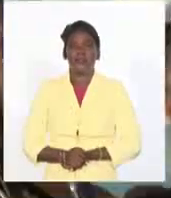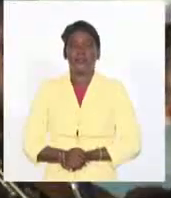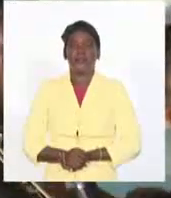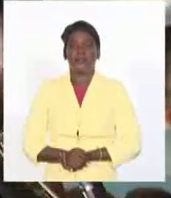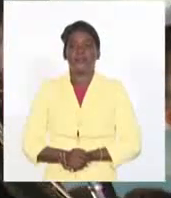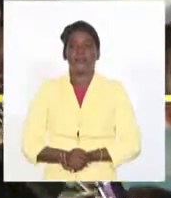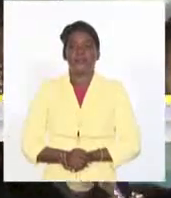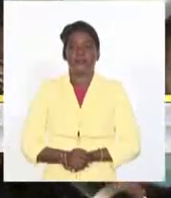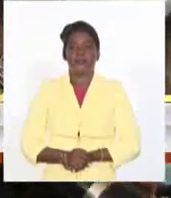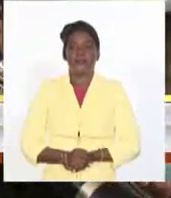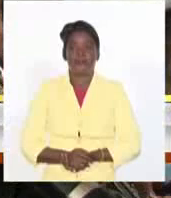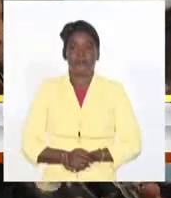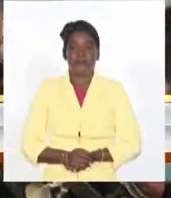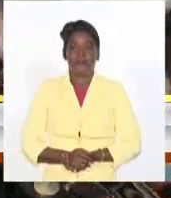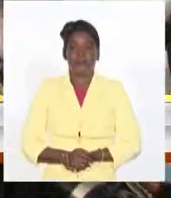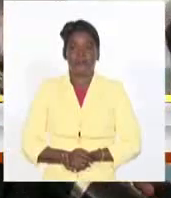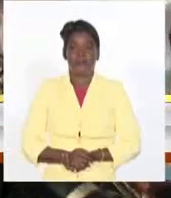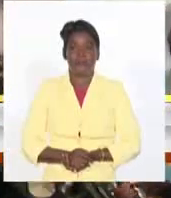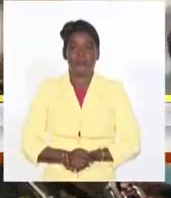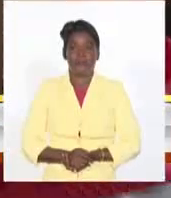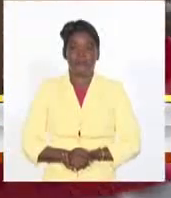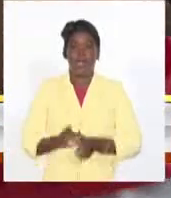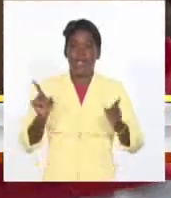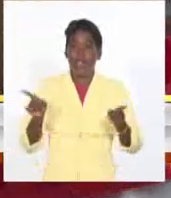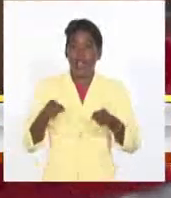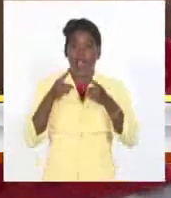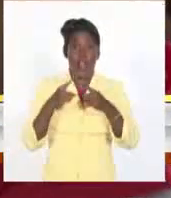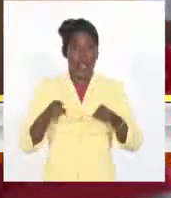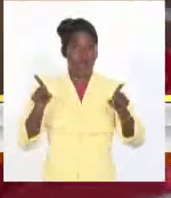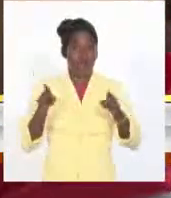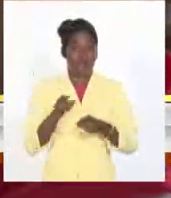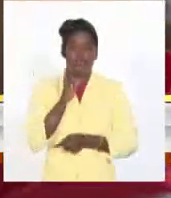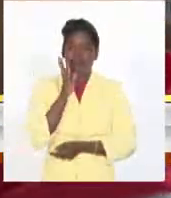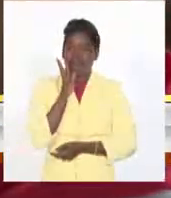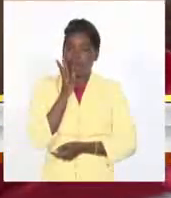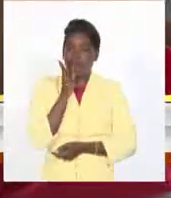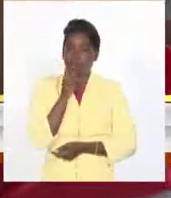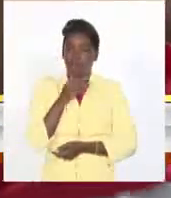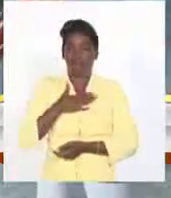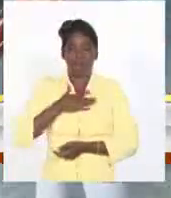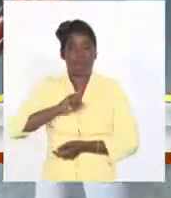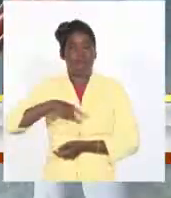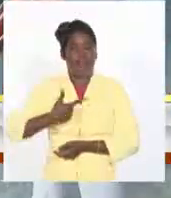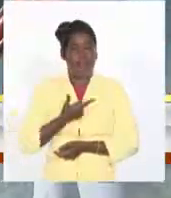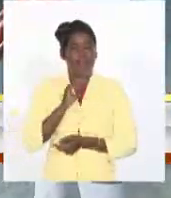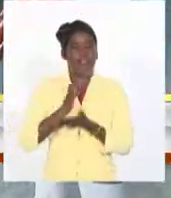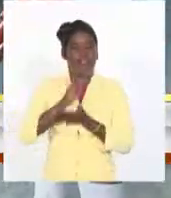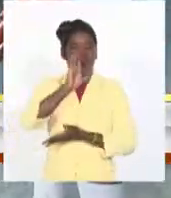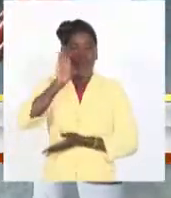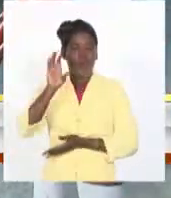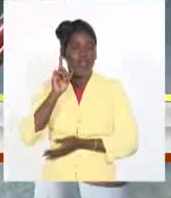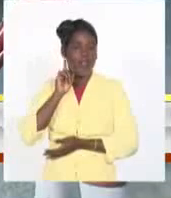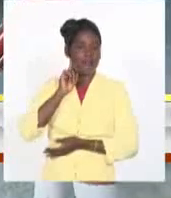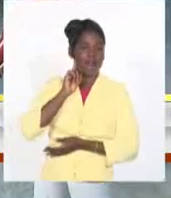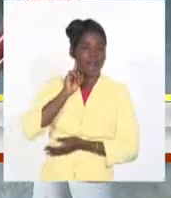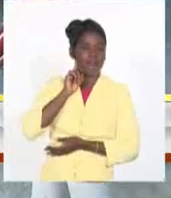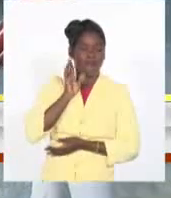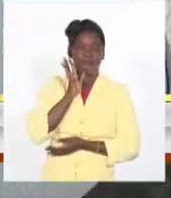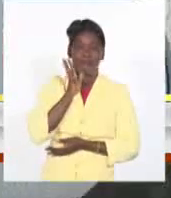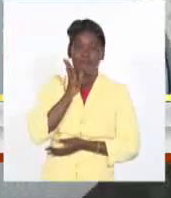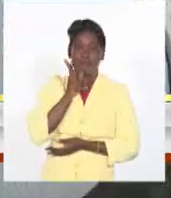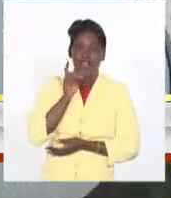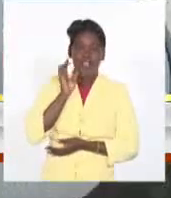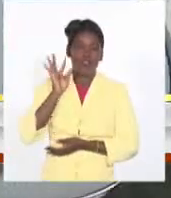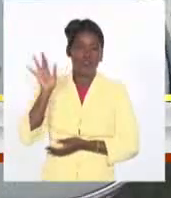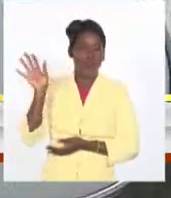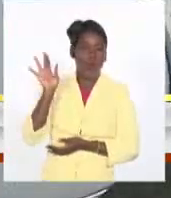El Ángel de la Música recorrió las áreas de la Escuela Vocacional de Arte Luis Casas Romero. Se escuchó el ir y venir de